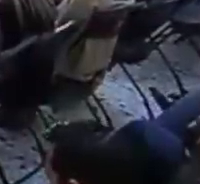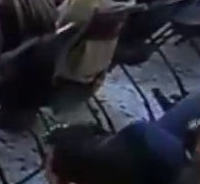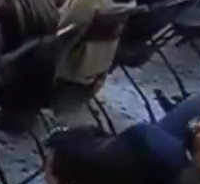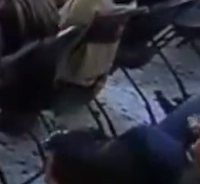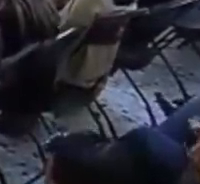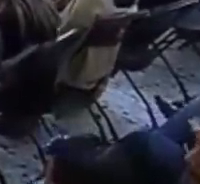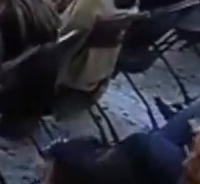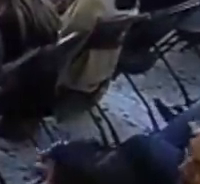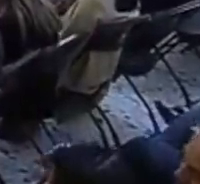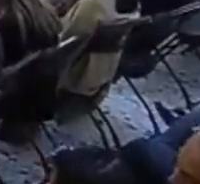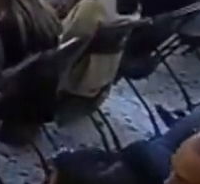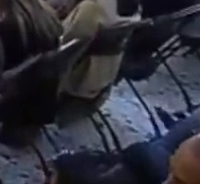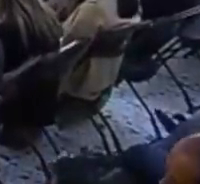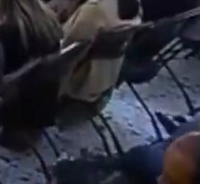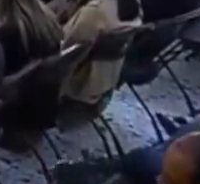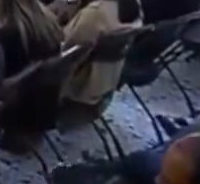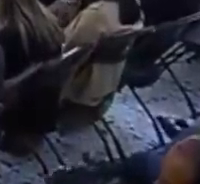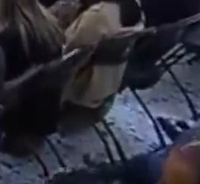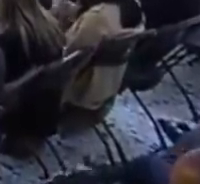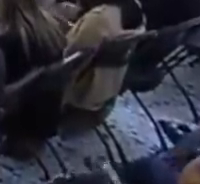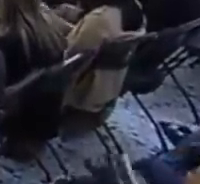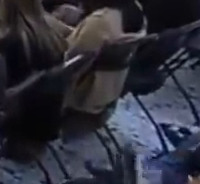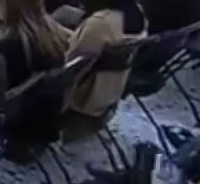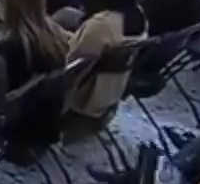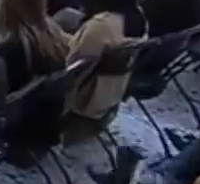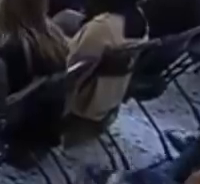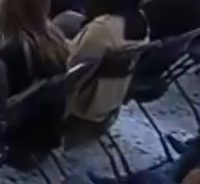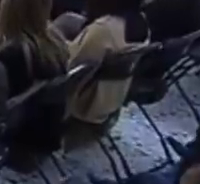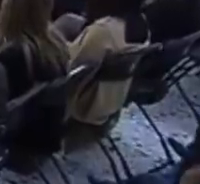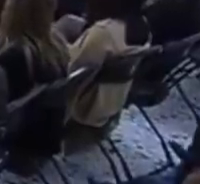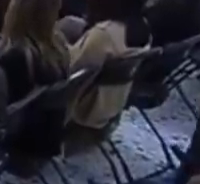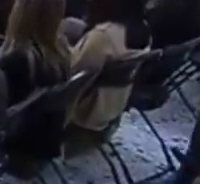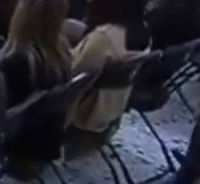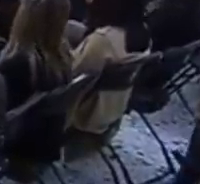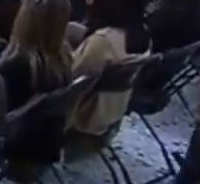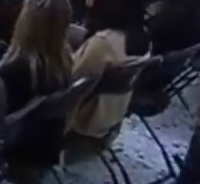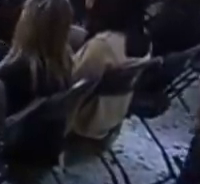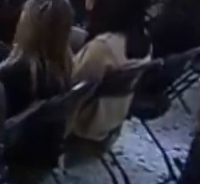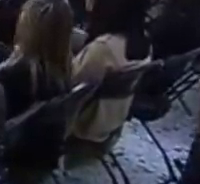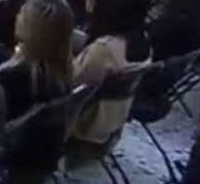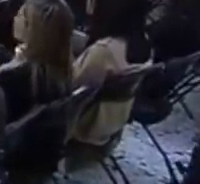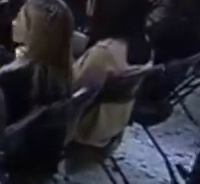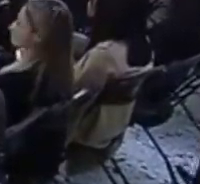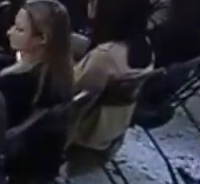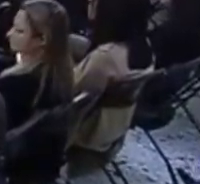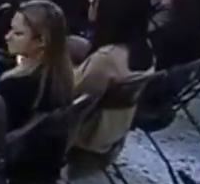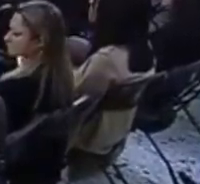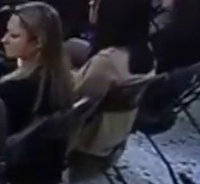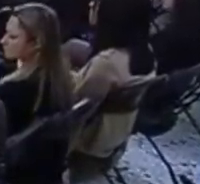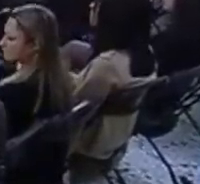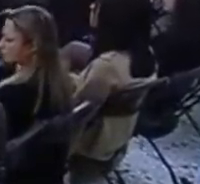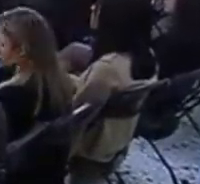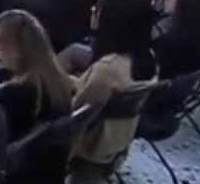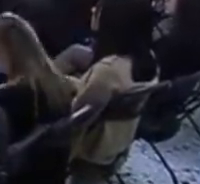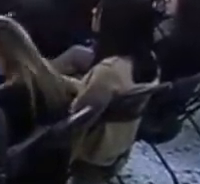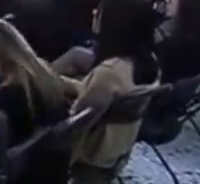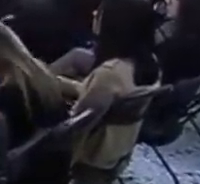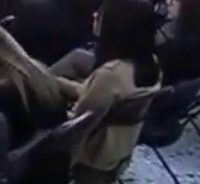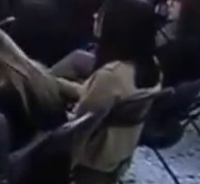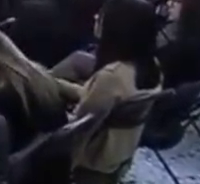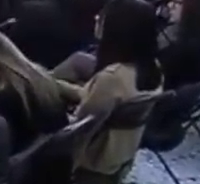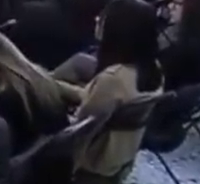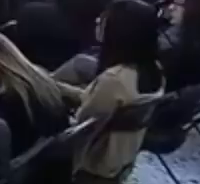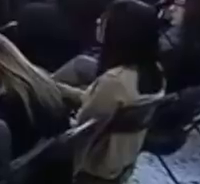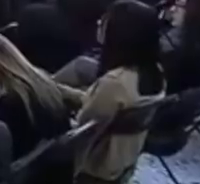de hoy, de que para la estafa maestra se utilizó la falsificación de firmas de funcionarios públicos